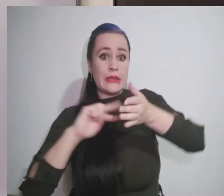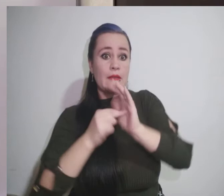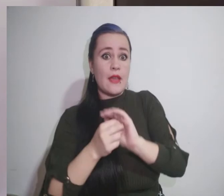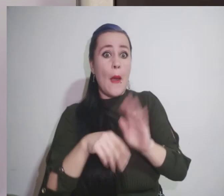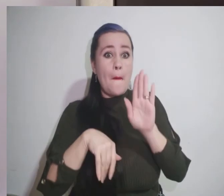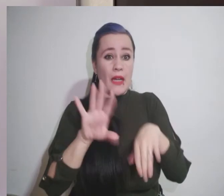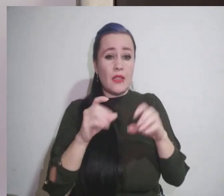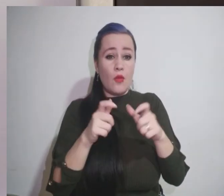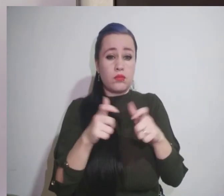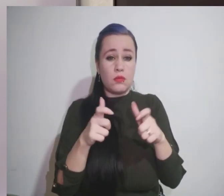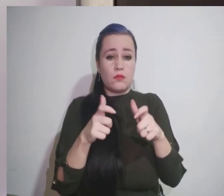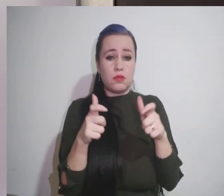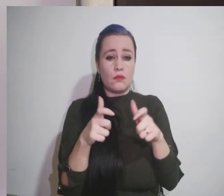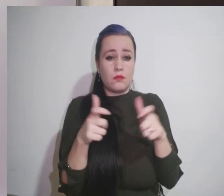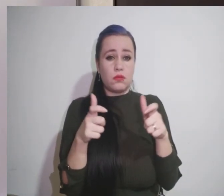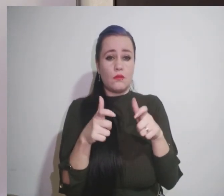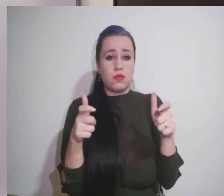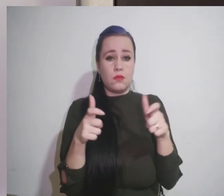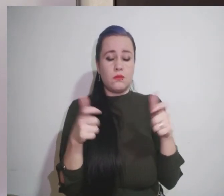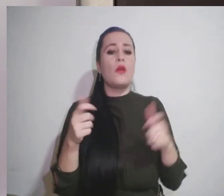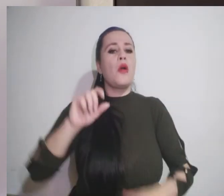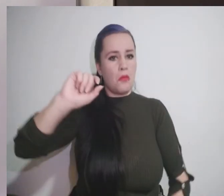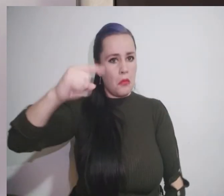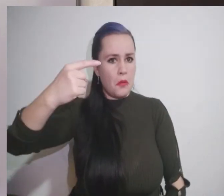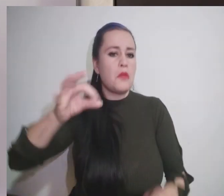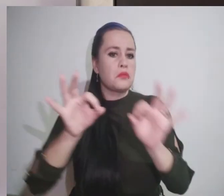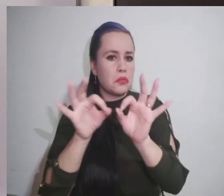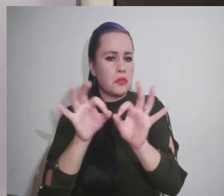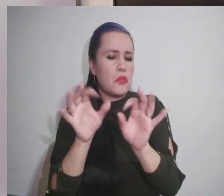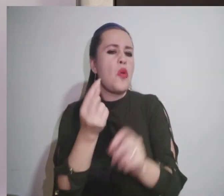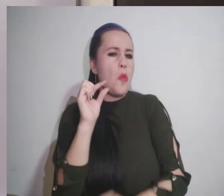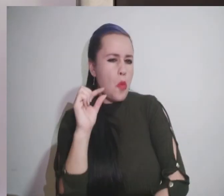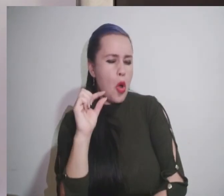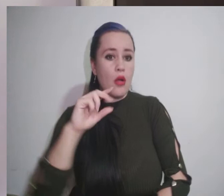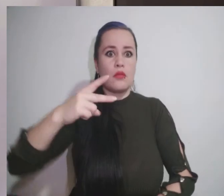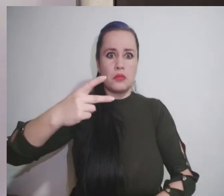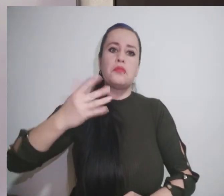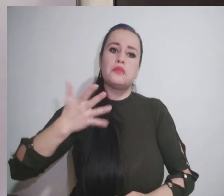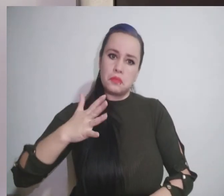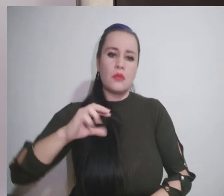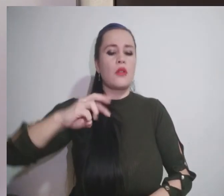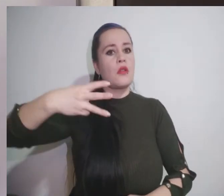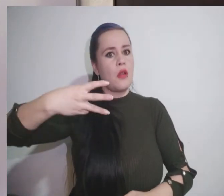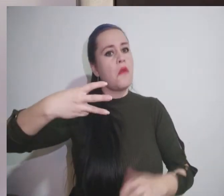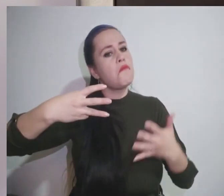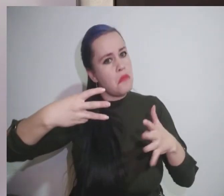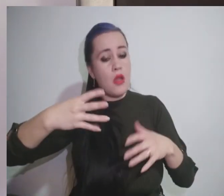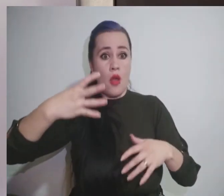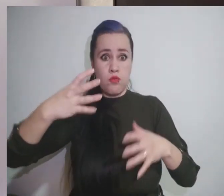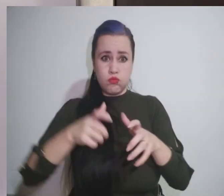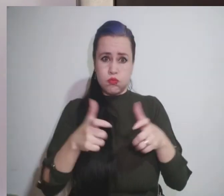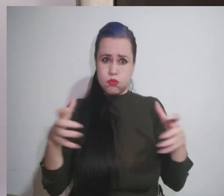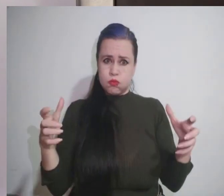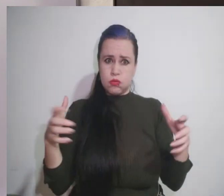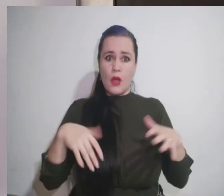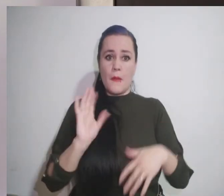que tenga, ¿sí? Conforme se va a dar la estructura. Como les mencionaba, puede ser primaria, puede ser secundaria,